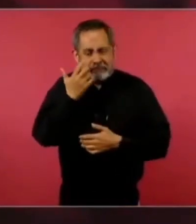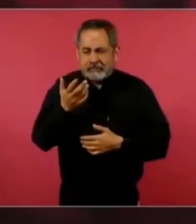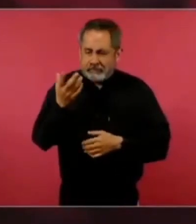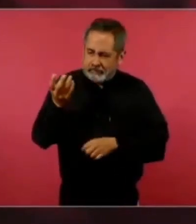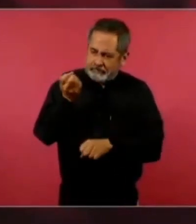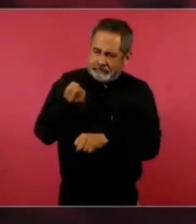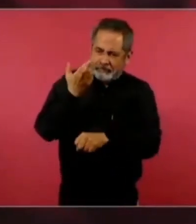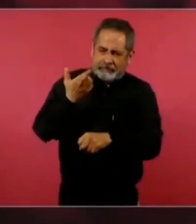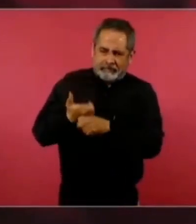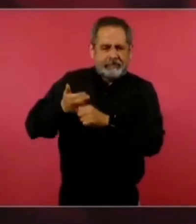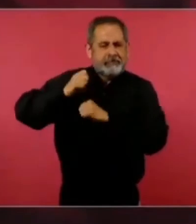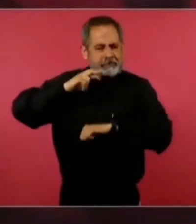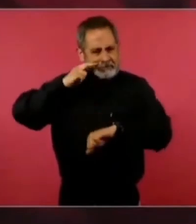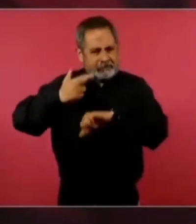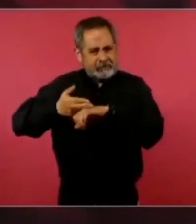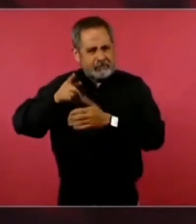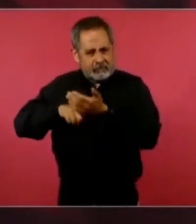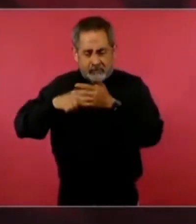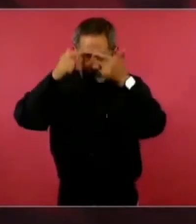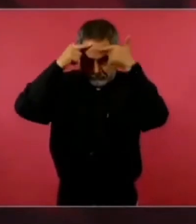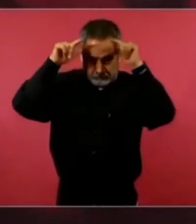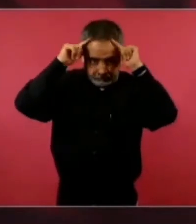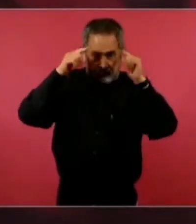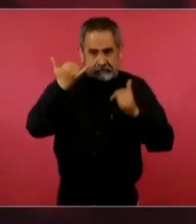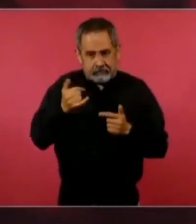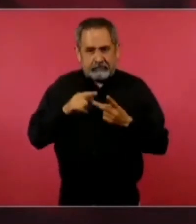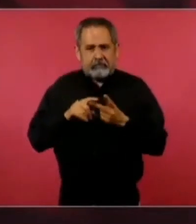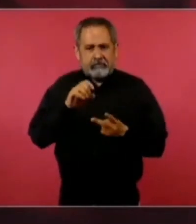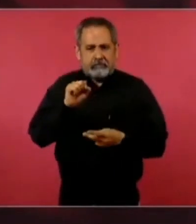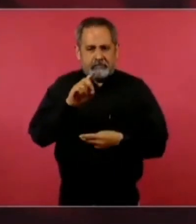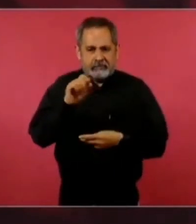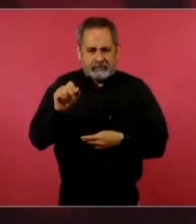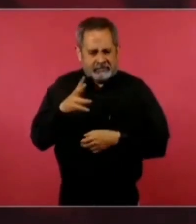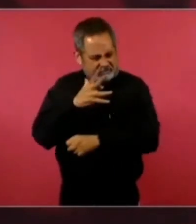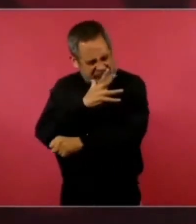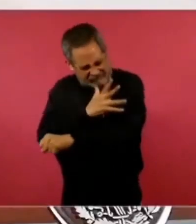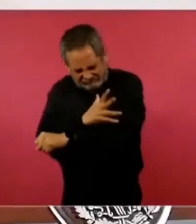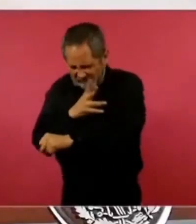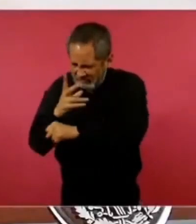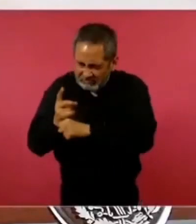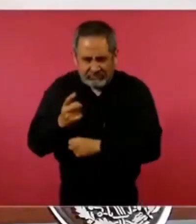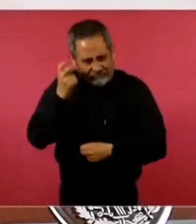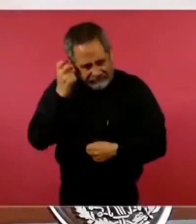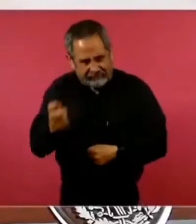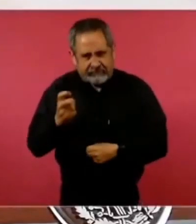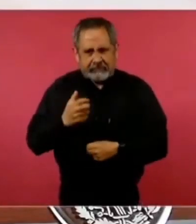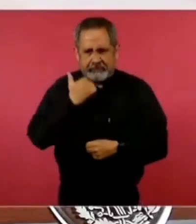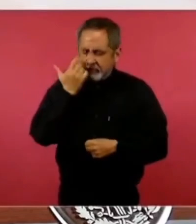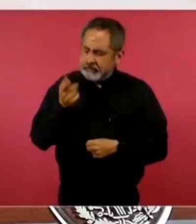secretarios de Marina y de Defensa incorruptibles.